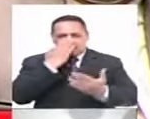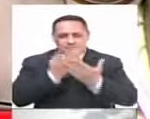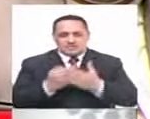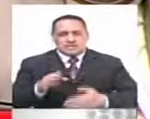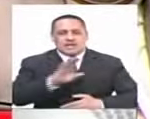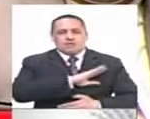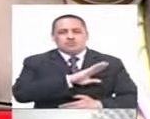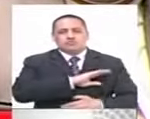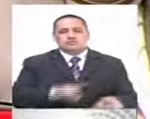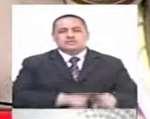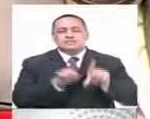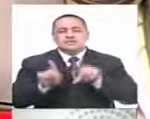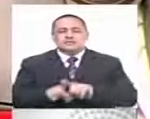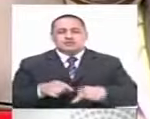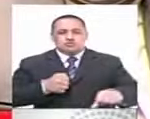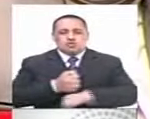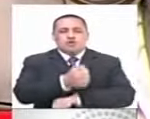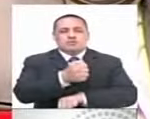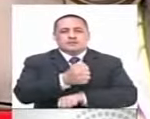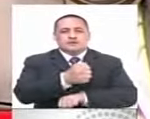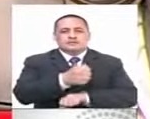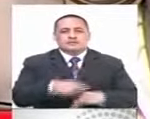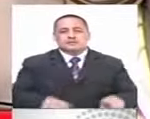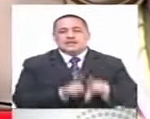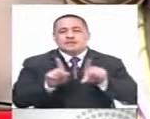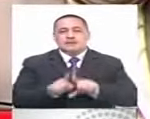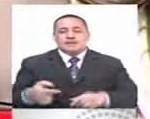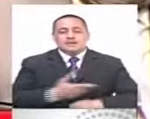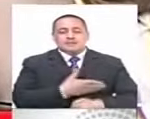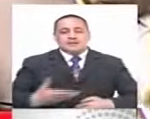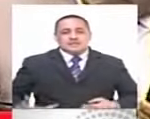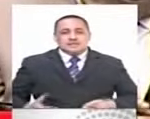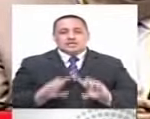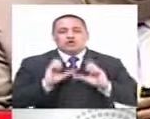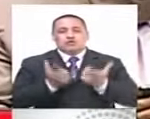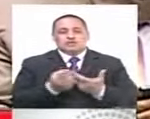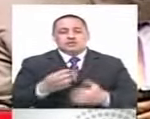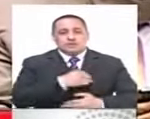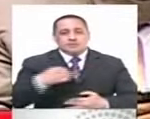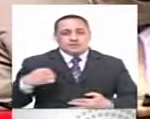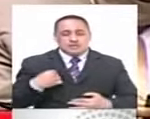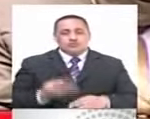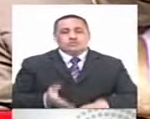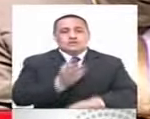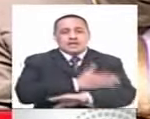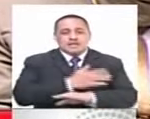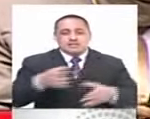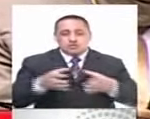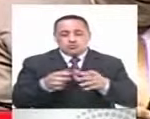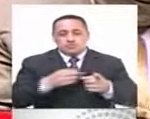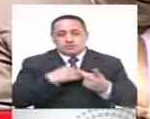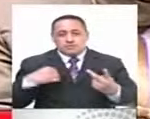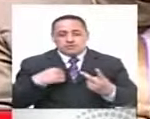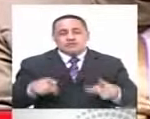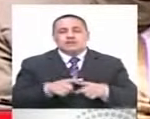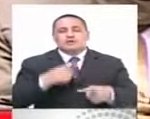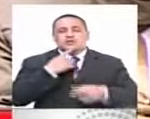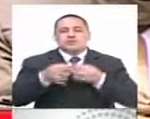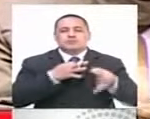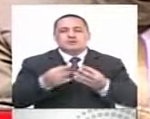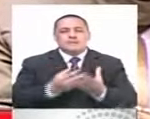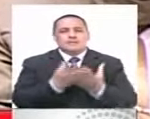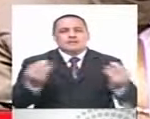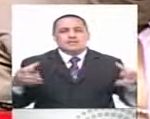abuso y a su prepotencia golpista. A la presidenta del Consejo de Ministros y a su gabinete, le digo que la